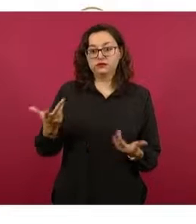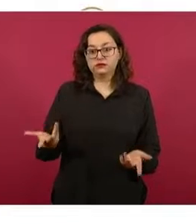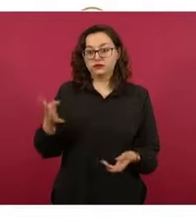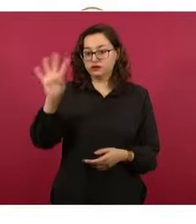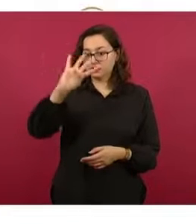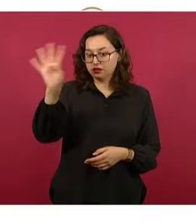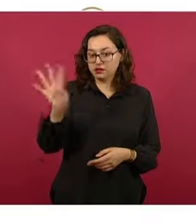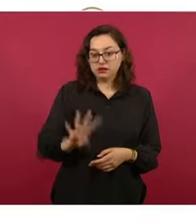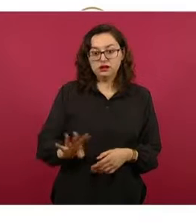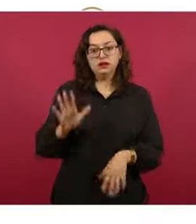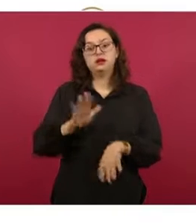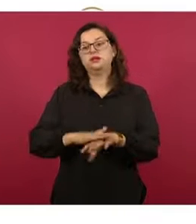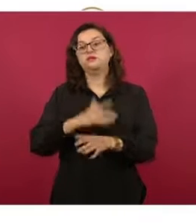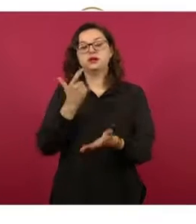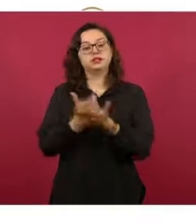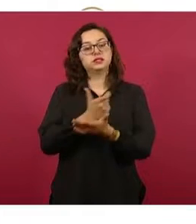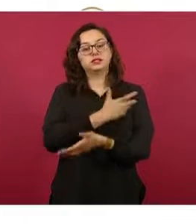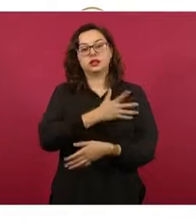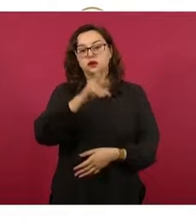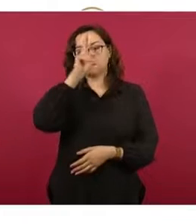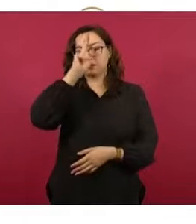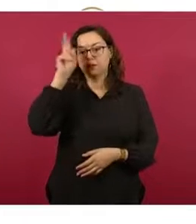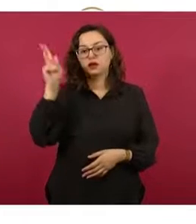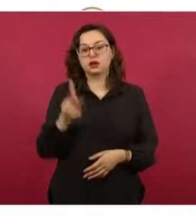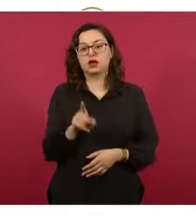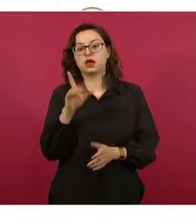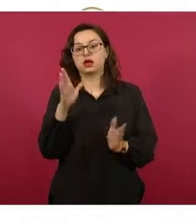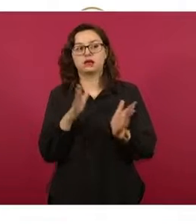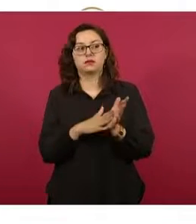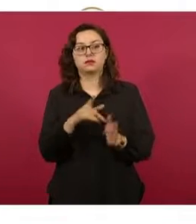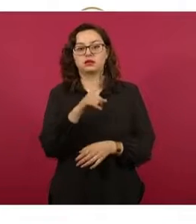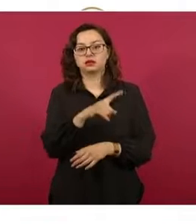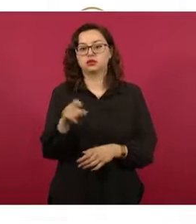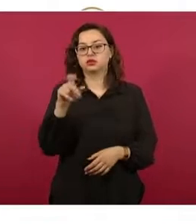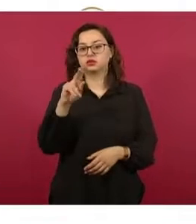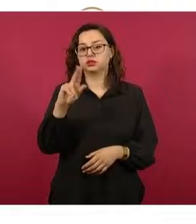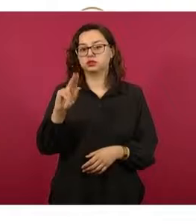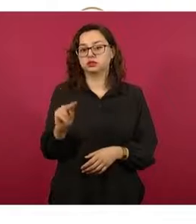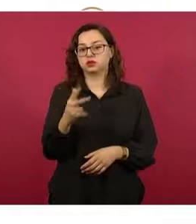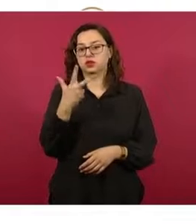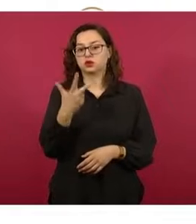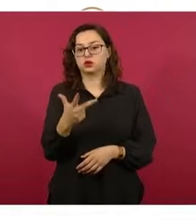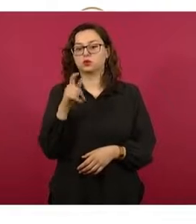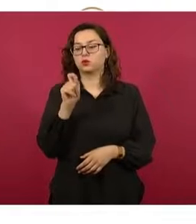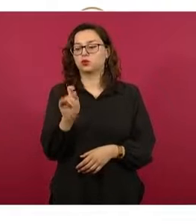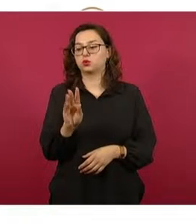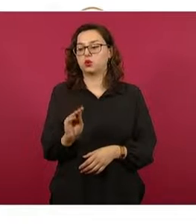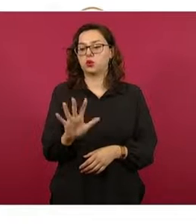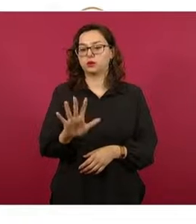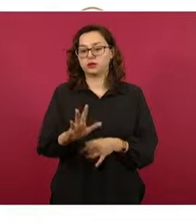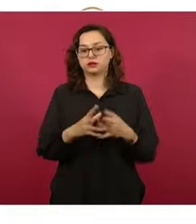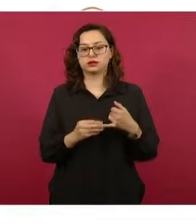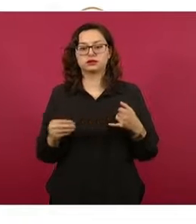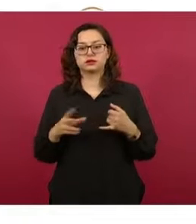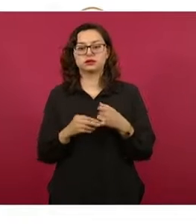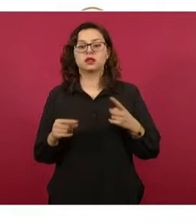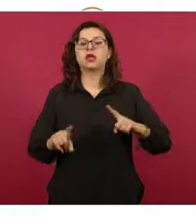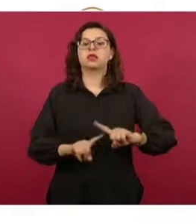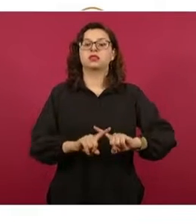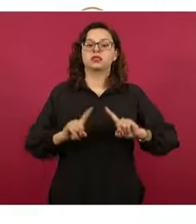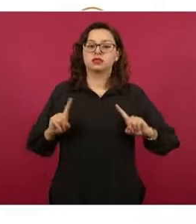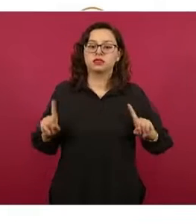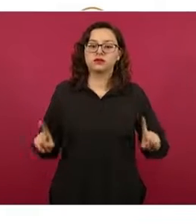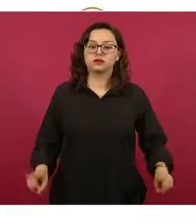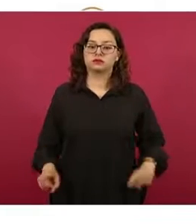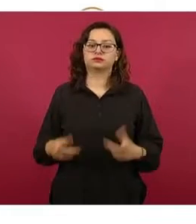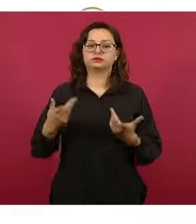la oferta más cara del paquete en 1,188 pesos con 95 centavos, mientras que la central